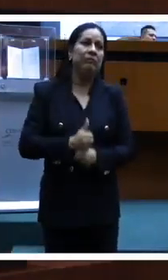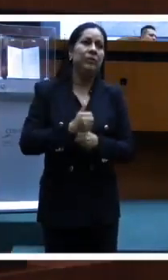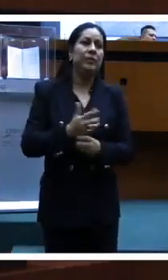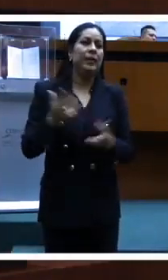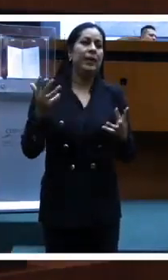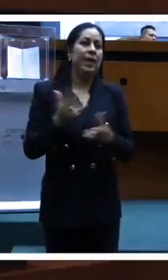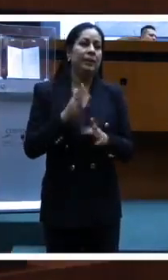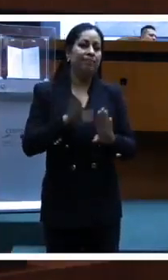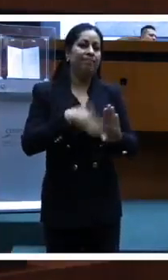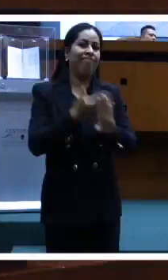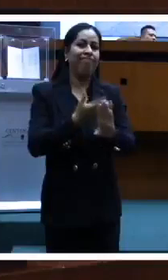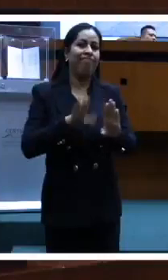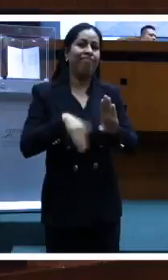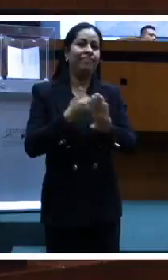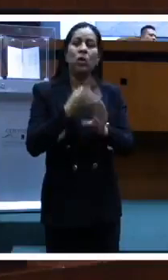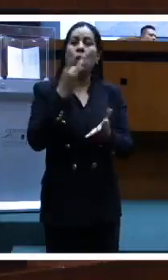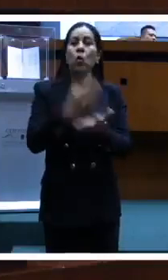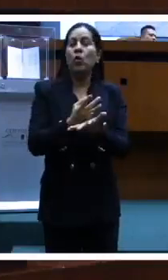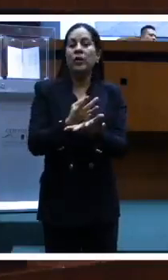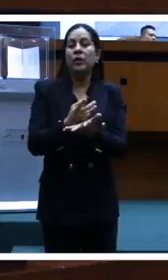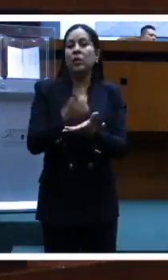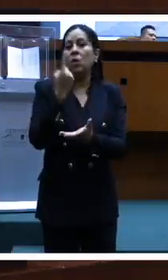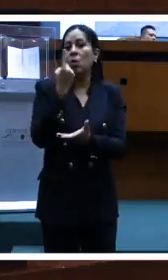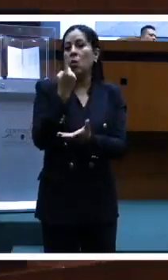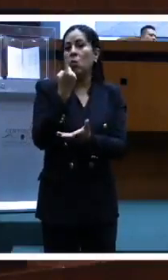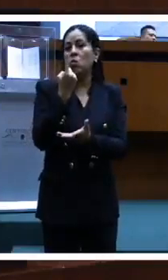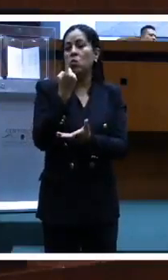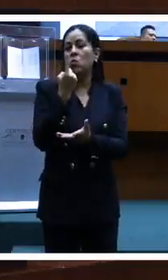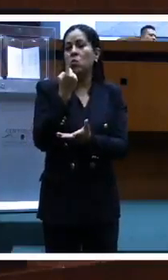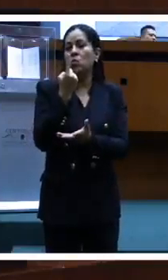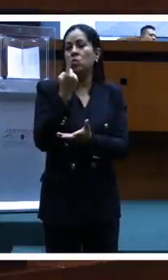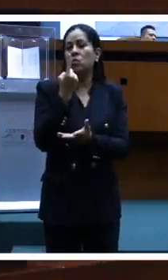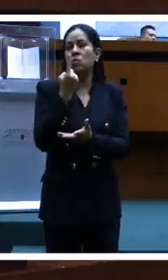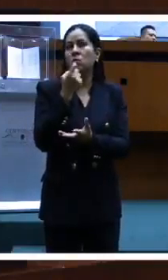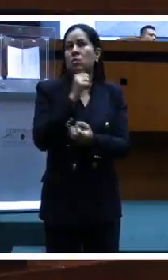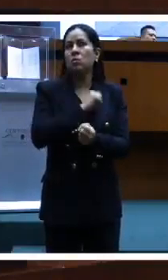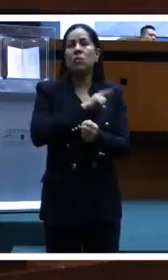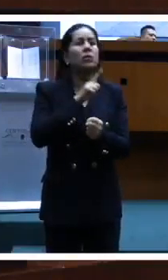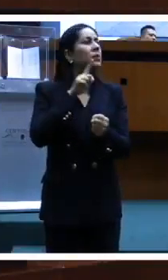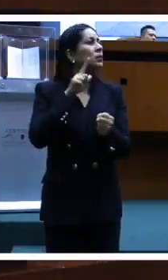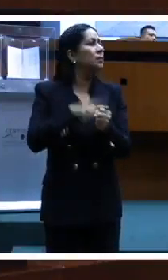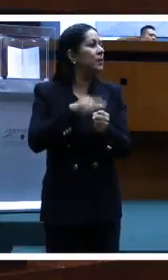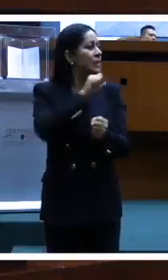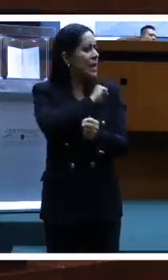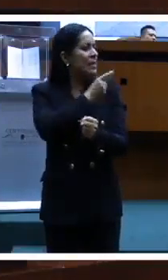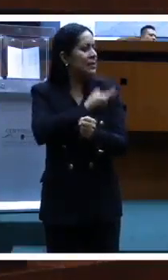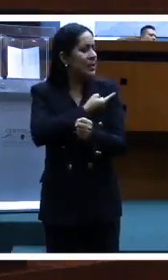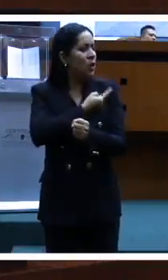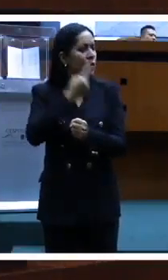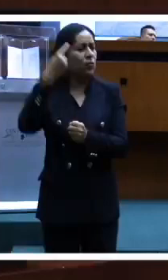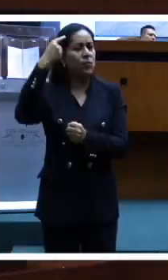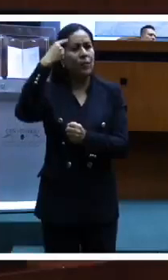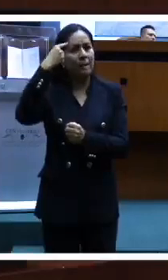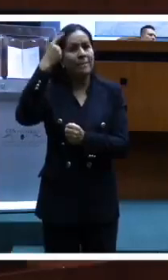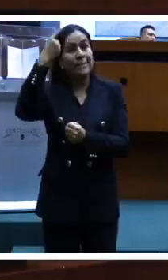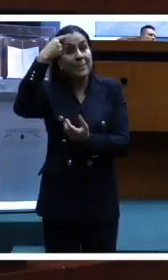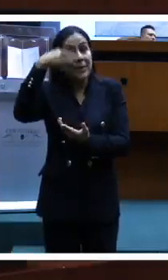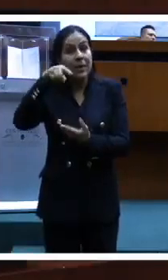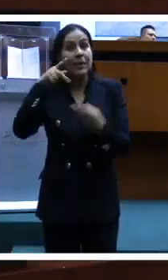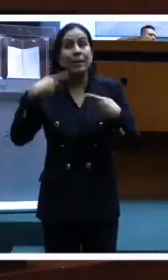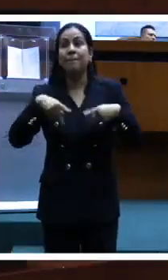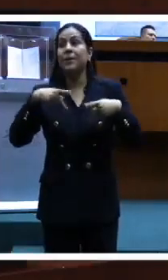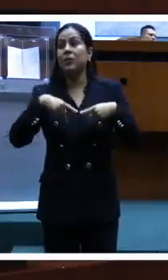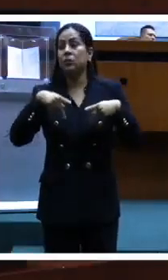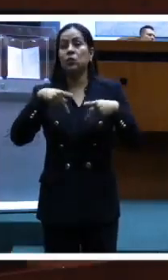No es posible que solamente haya un solo paido, un especialista en salud mental para